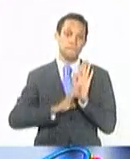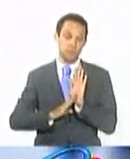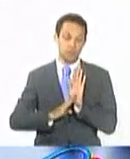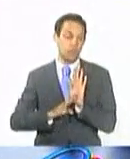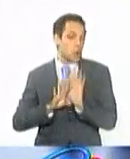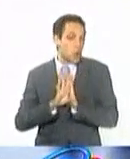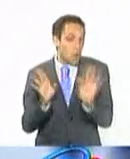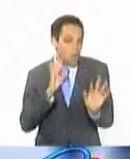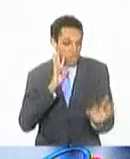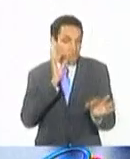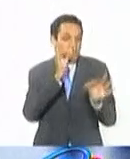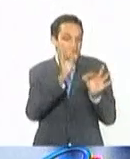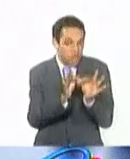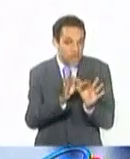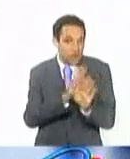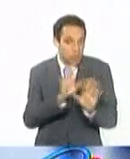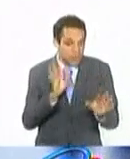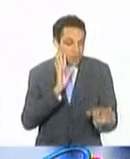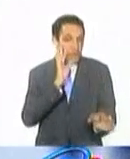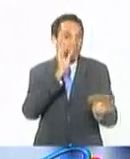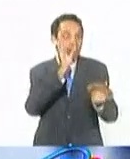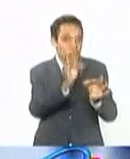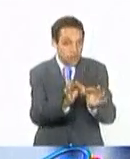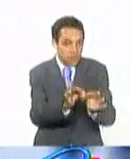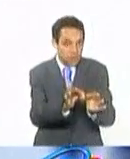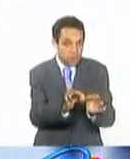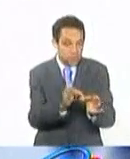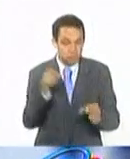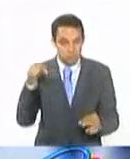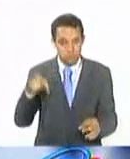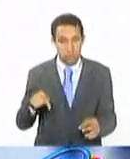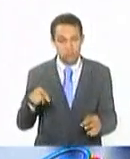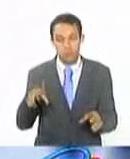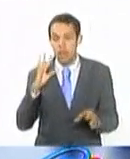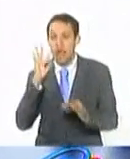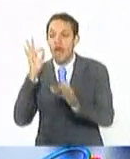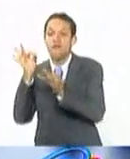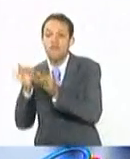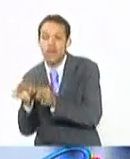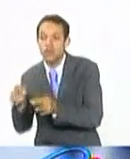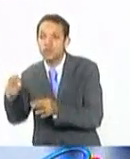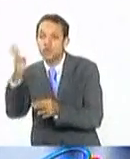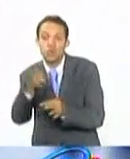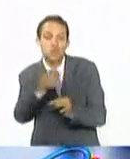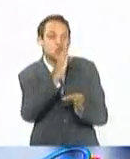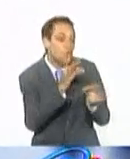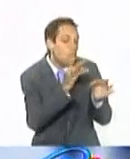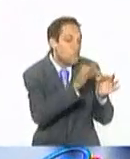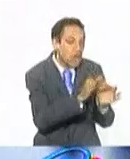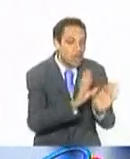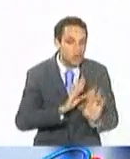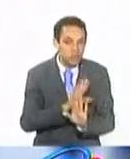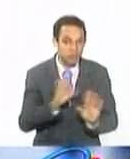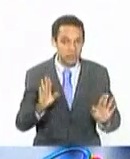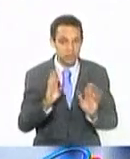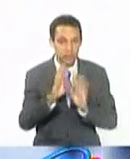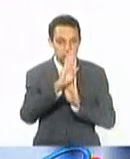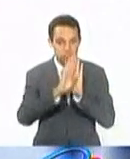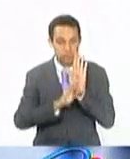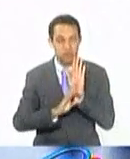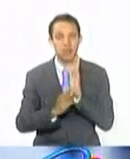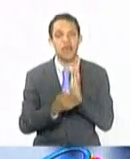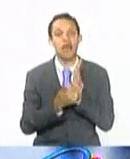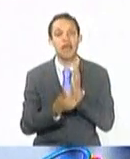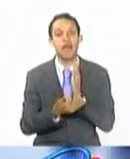creyente Tengo fe ustedes verán a quién le tienen fe yo tengo fe Pero lo que sí tengo claro es que en la Biblia hay una palabra que